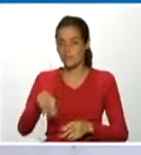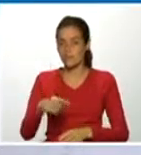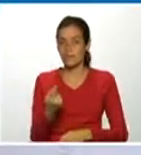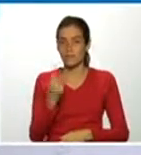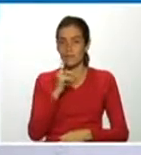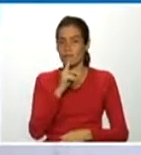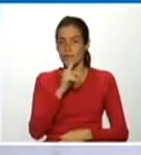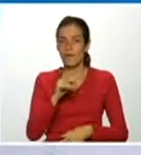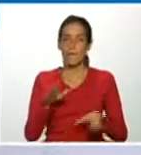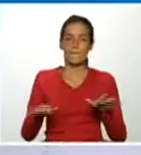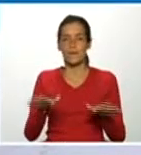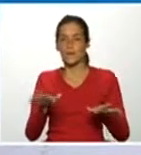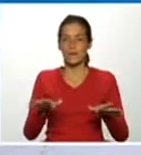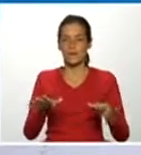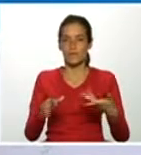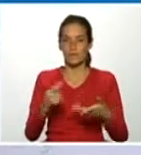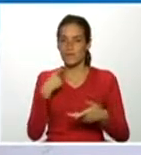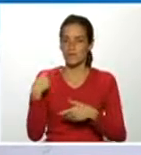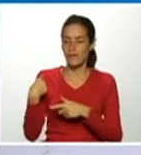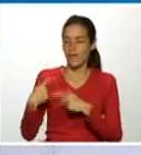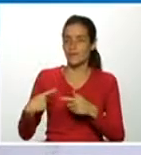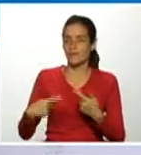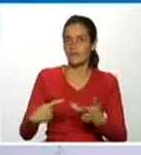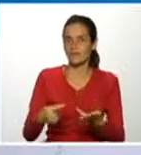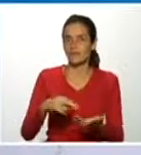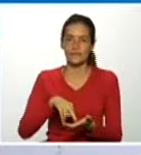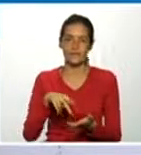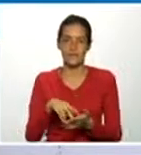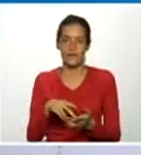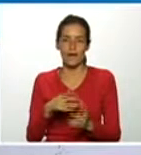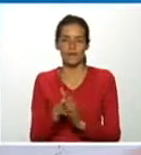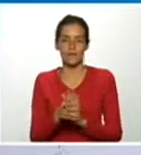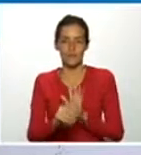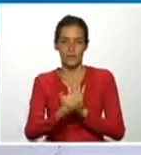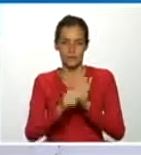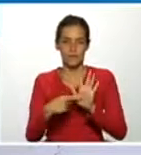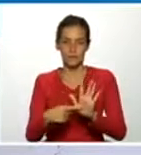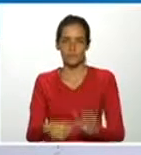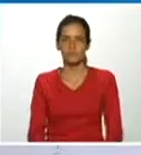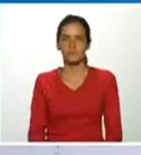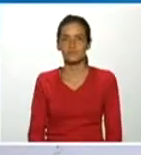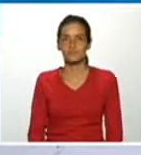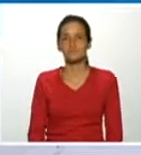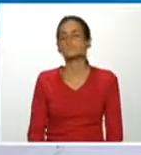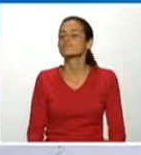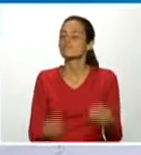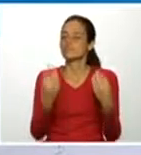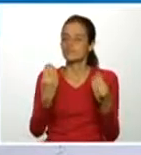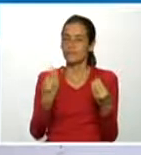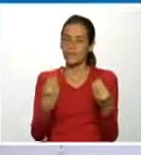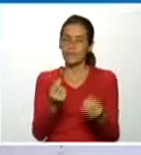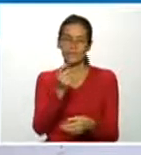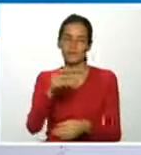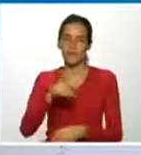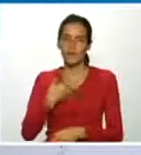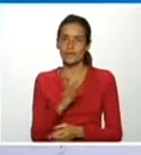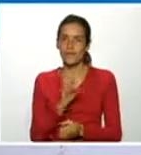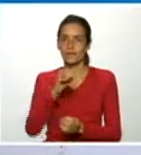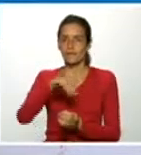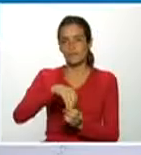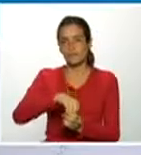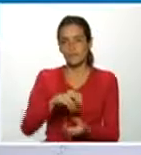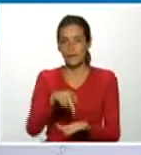llama Pingüino por la herencia de lo que significa el icono del pingüino. Ahora, Víctor, ¿cómo la gente puede formar